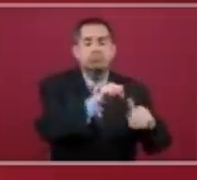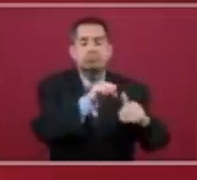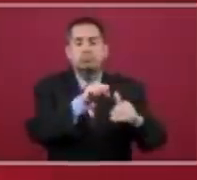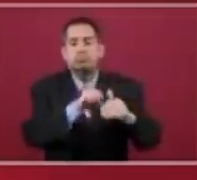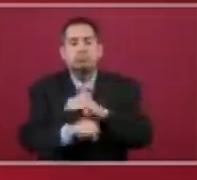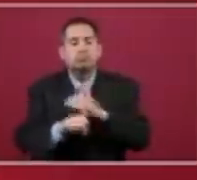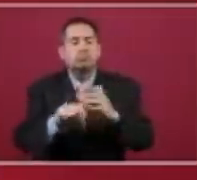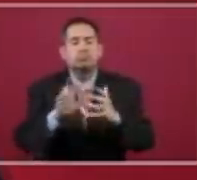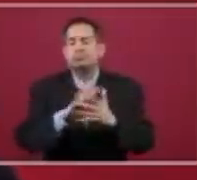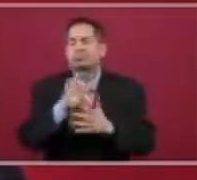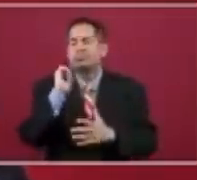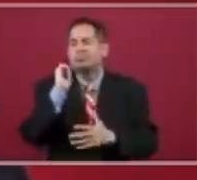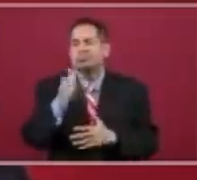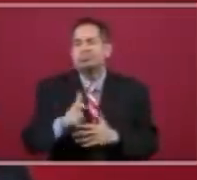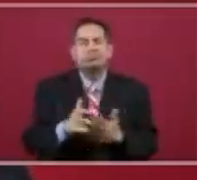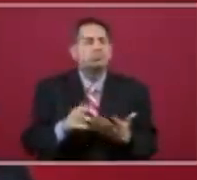de